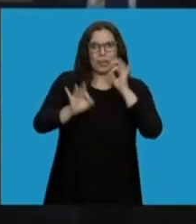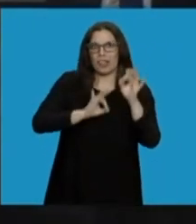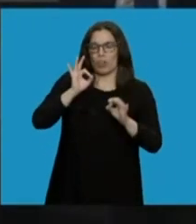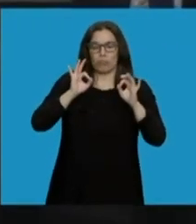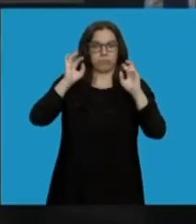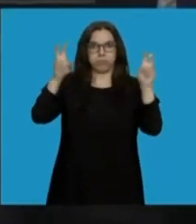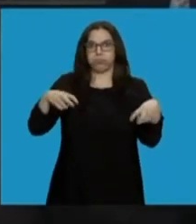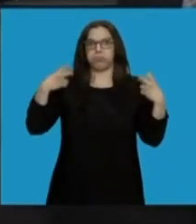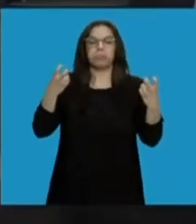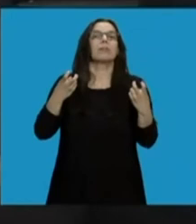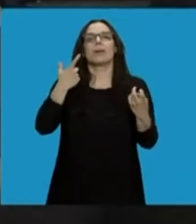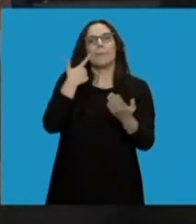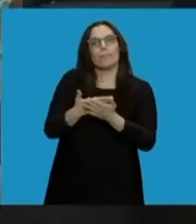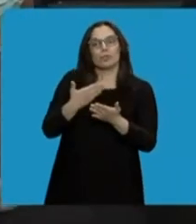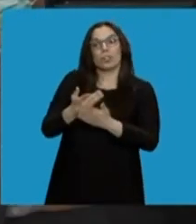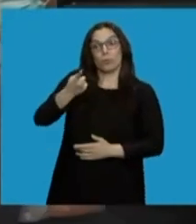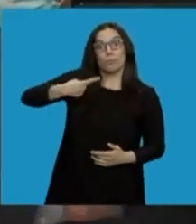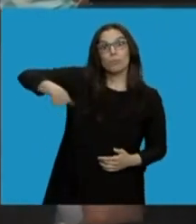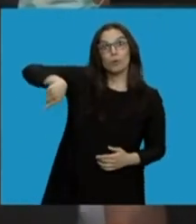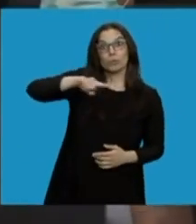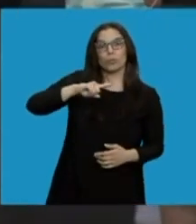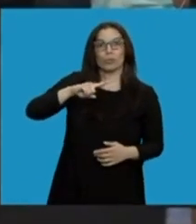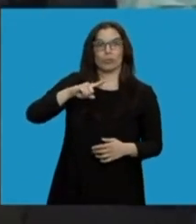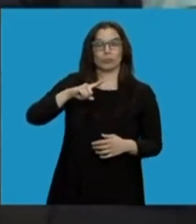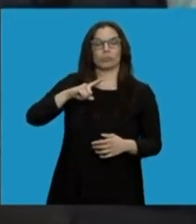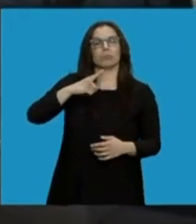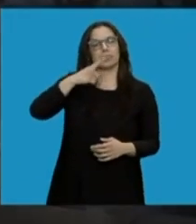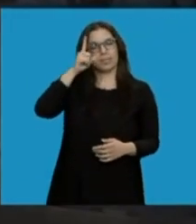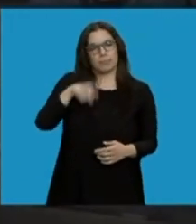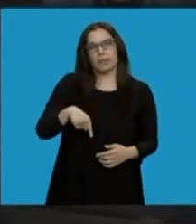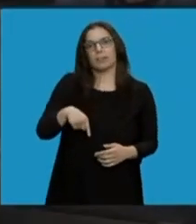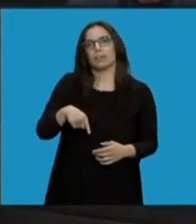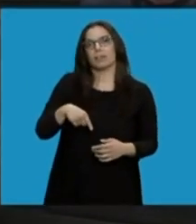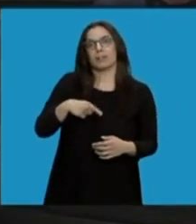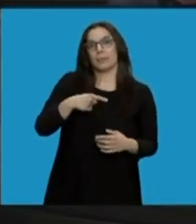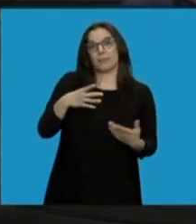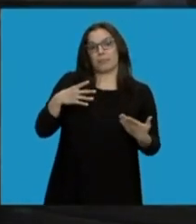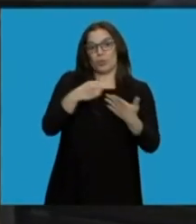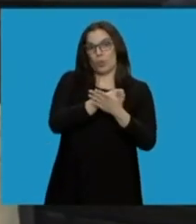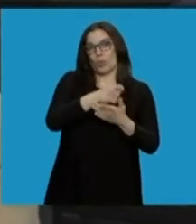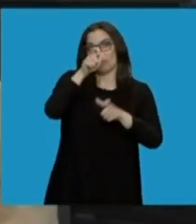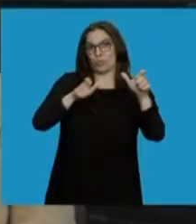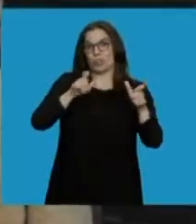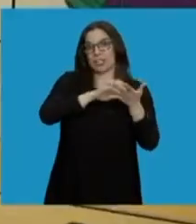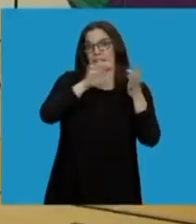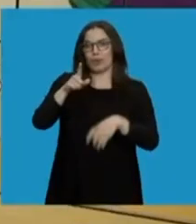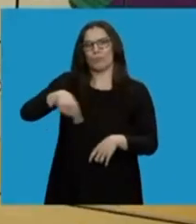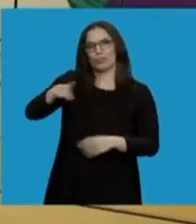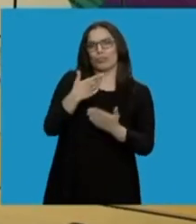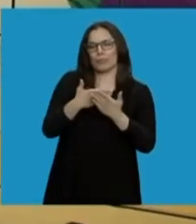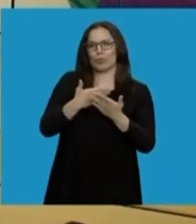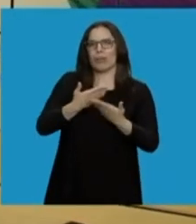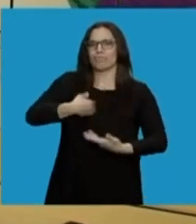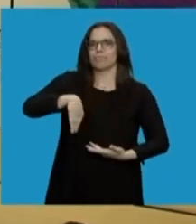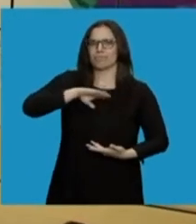organizativos, demostrando vosotros, en representación también de toda Castilla y León, la capacidad